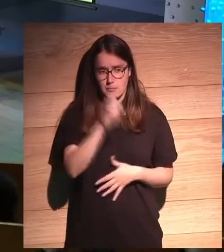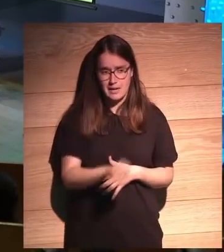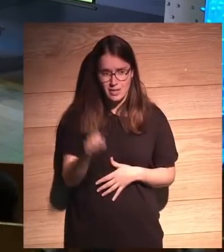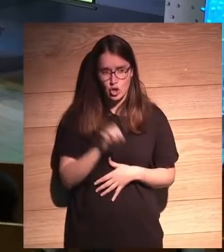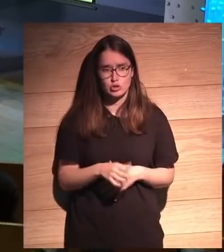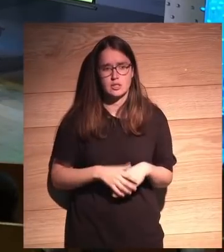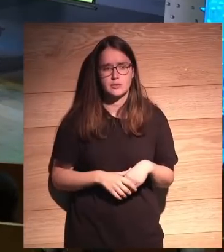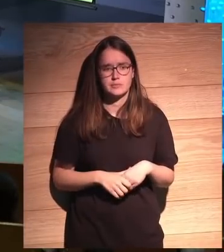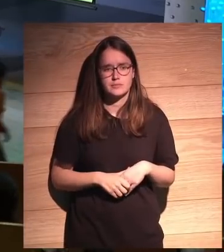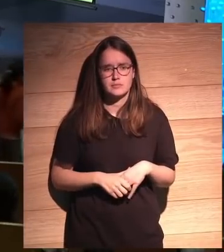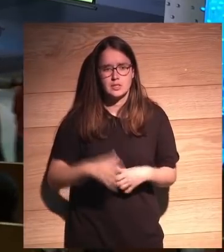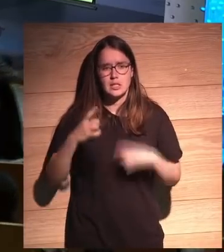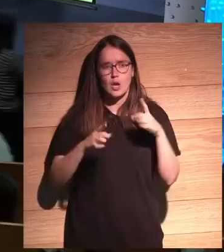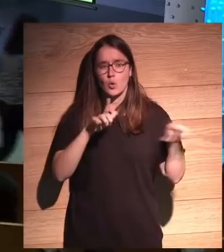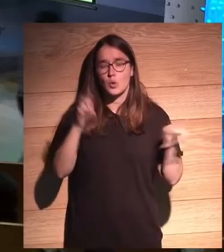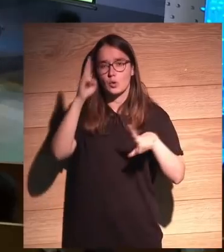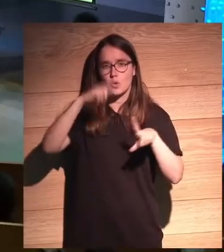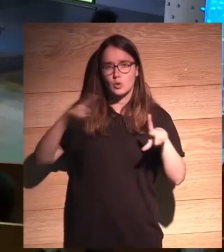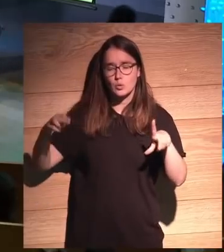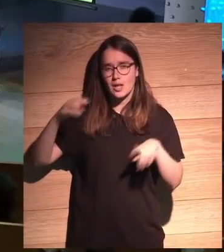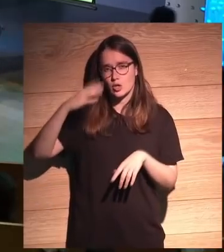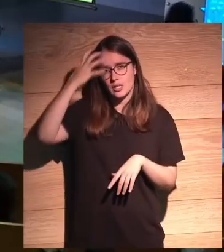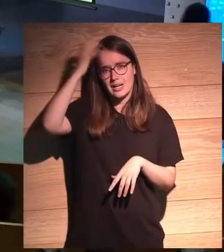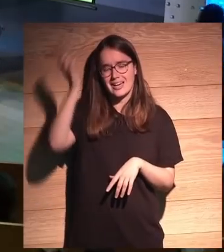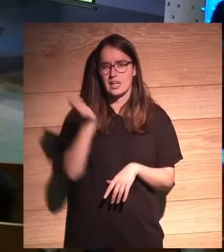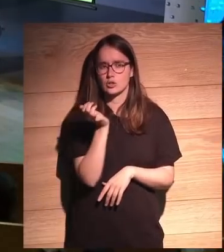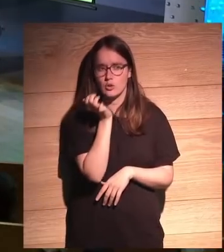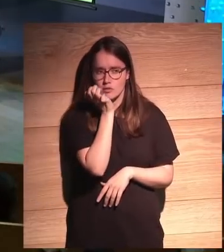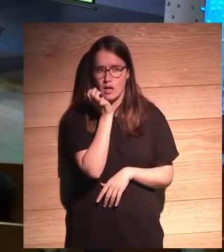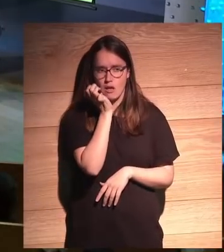maravillosa. Hay varios cuadros de ella en el Reina Sofía